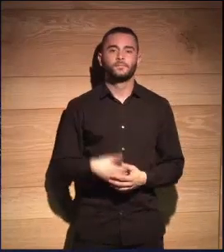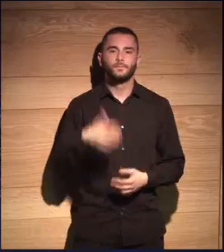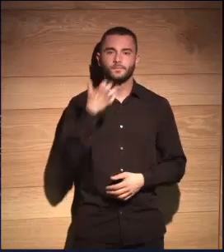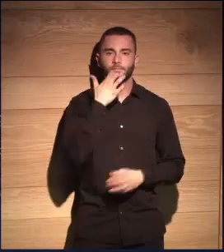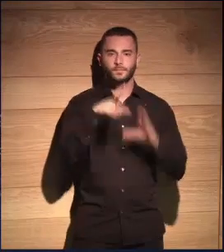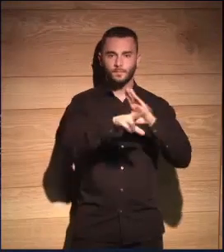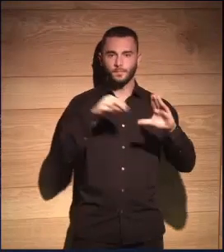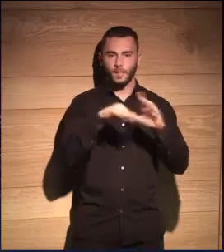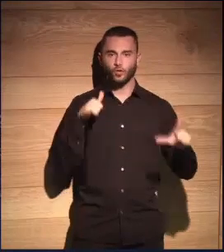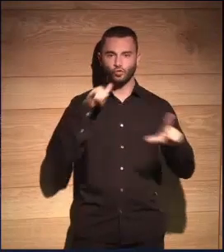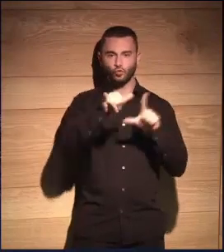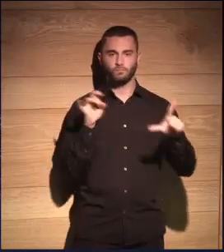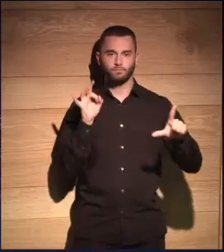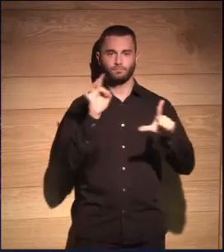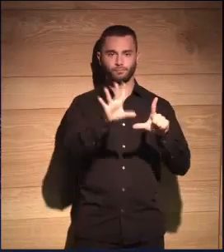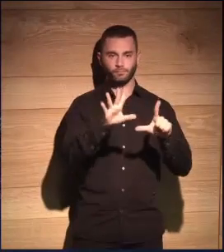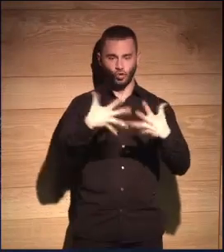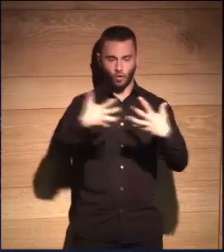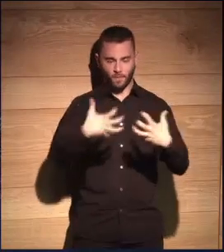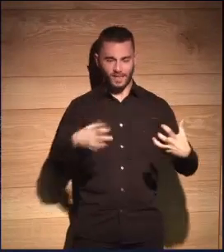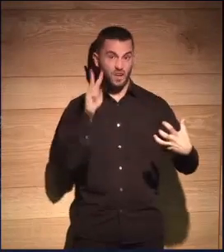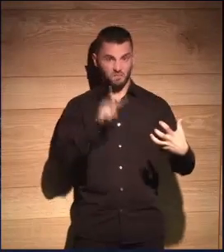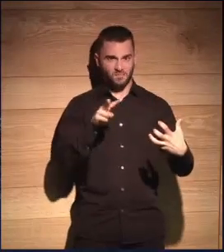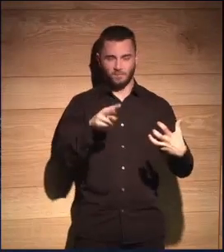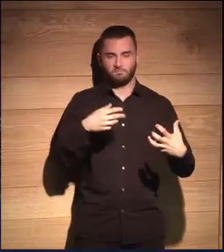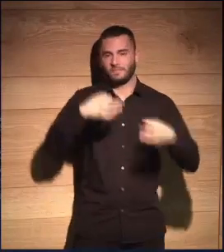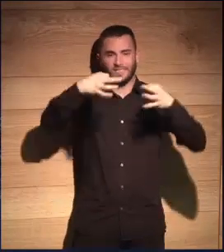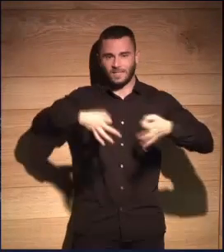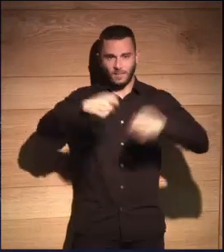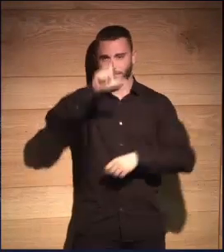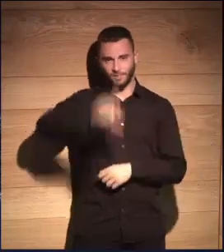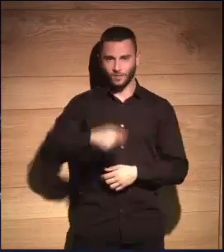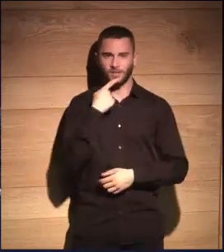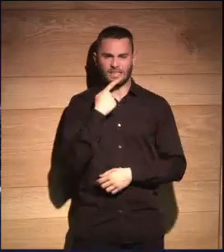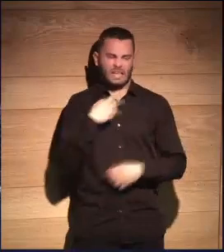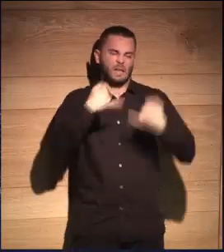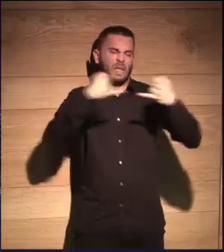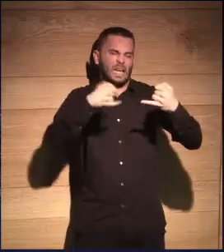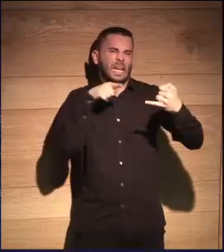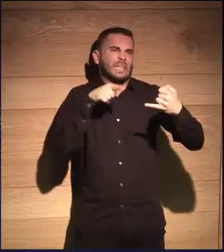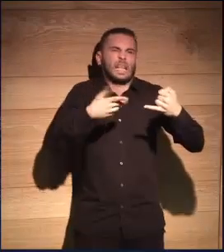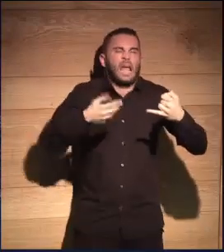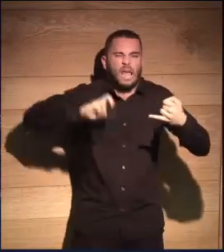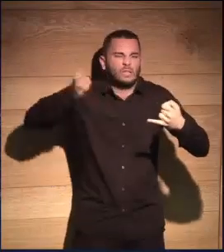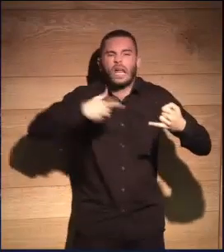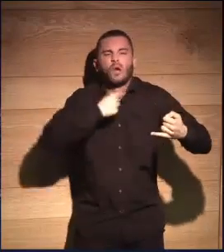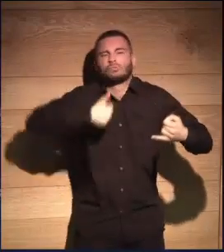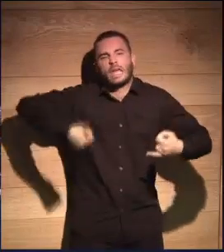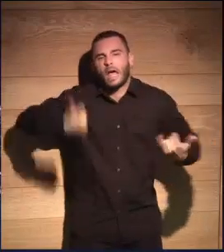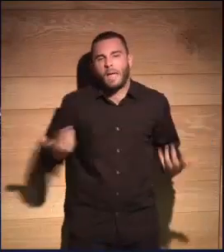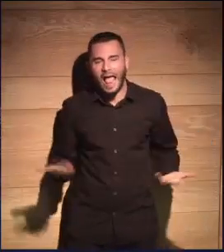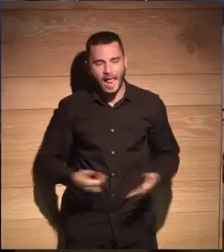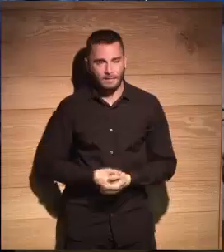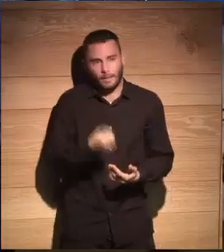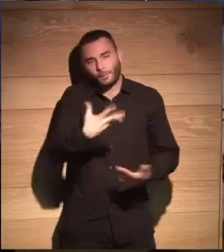a YouTube y ves los comentarios y tal, siempre hay alguien que dice, pues me gusta más con la línea y tal. Y dices, pues bueno, pues... No, o sea, no,